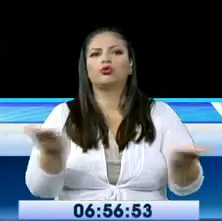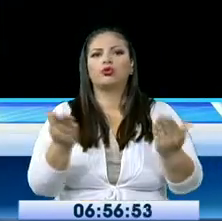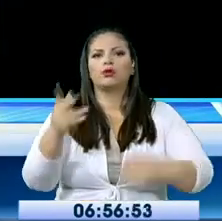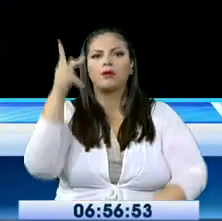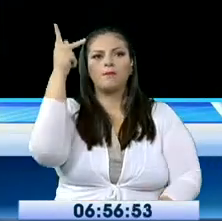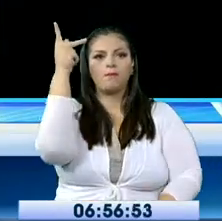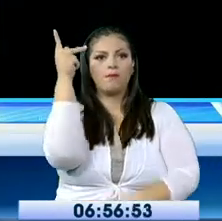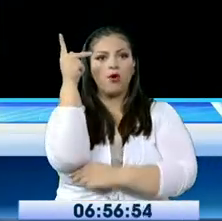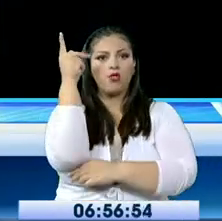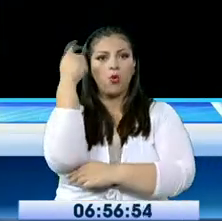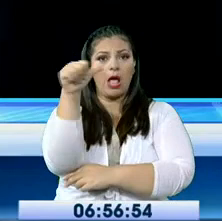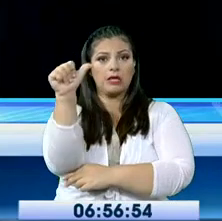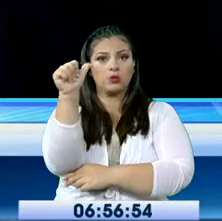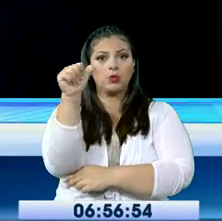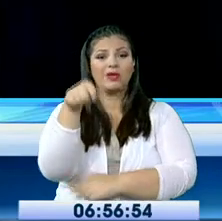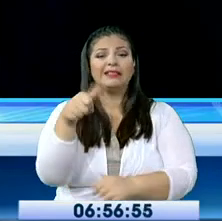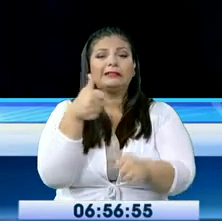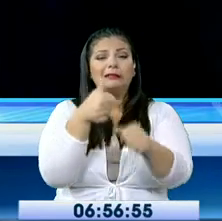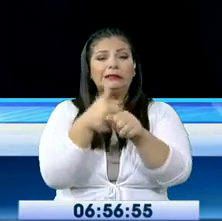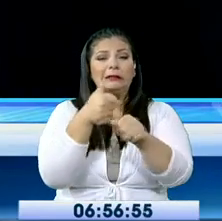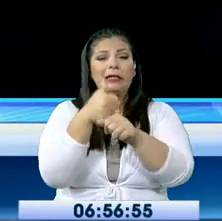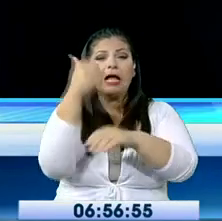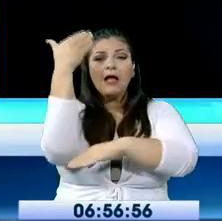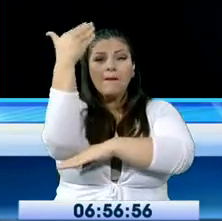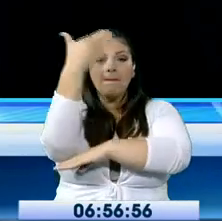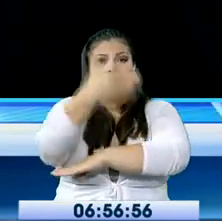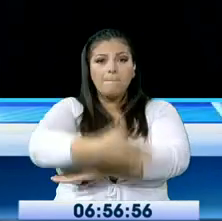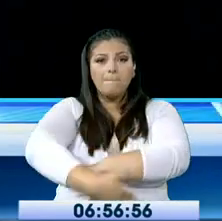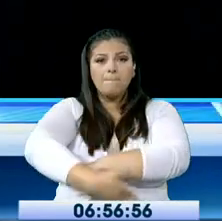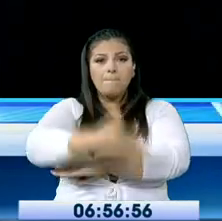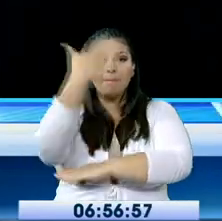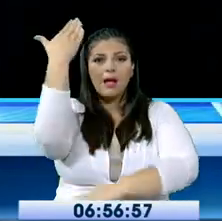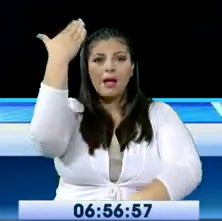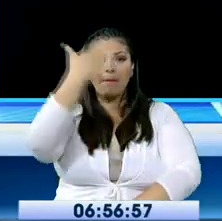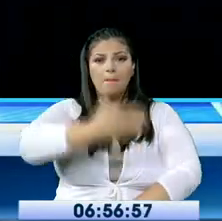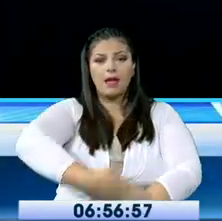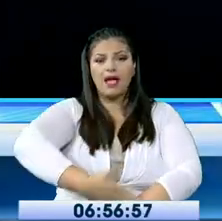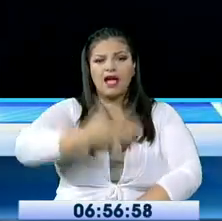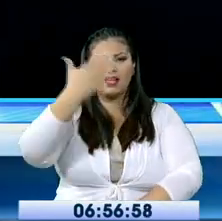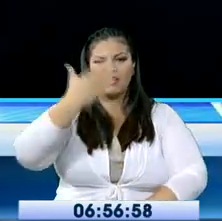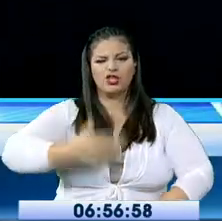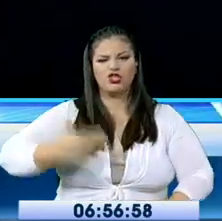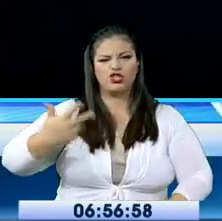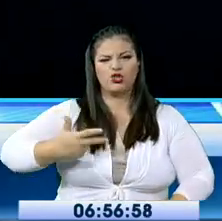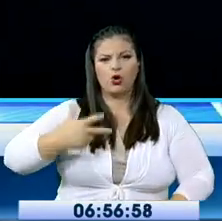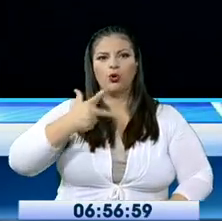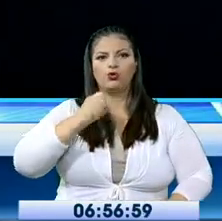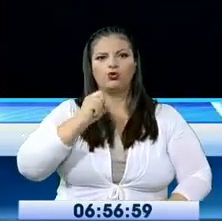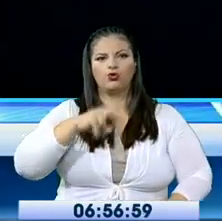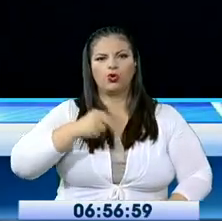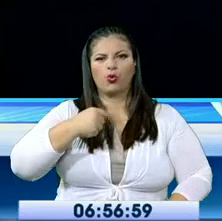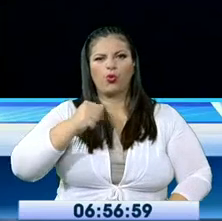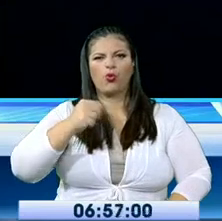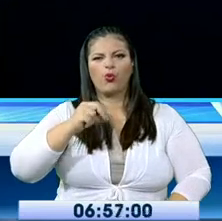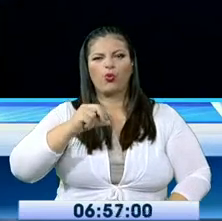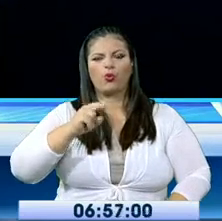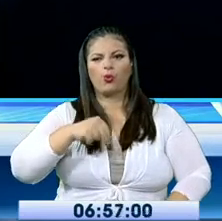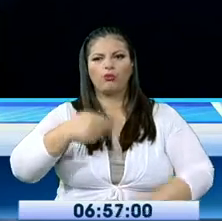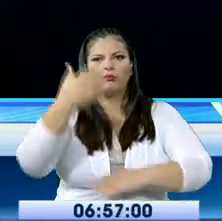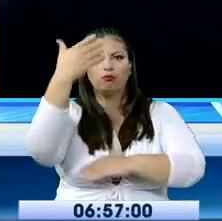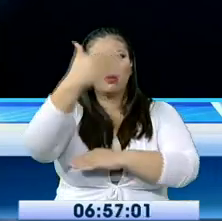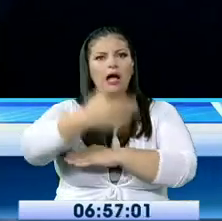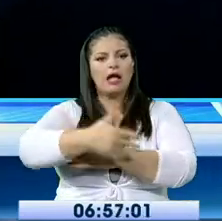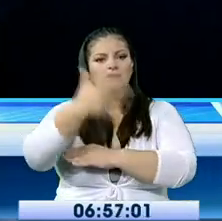si no hubiese. ¿Y saben por qué? Por la cantidad de árboles frondosos que deben de ser podados. Ahí ha